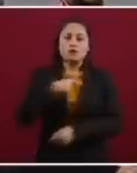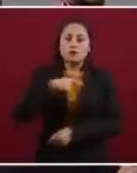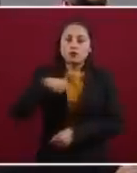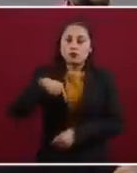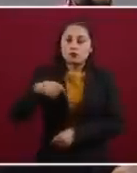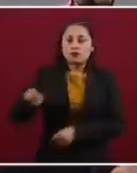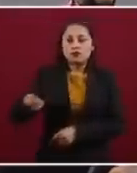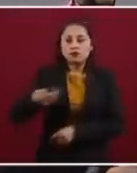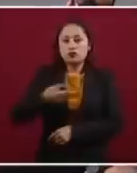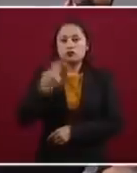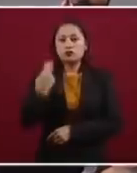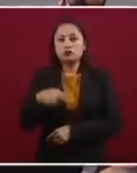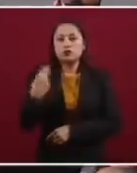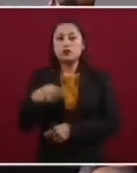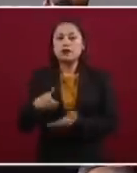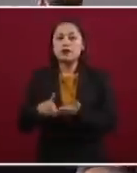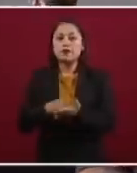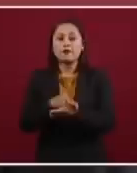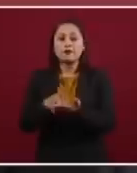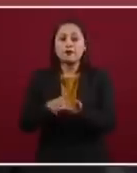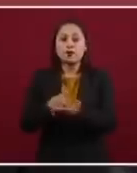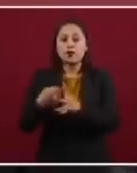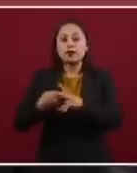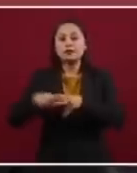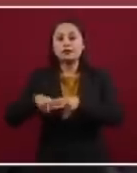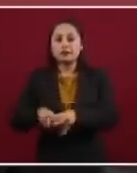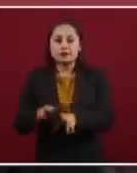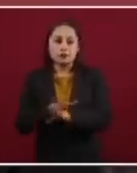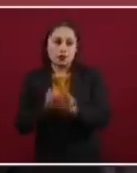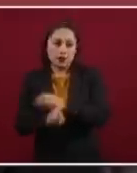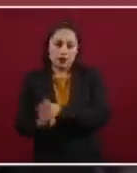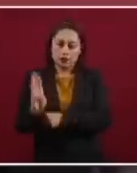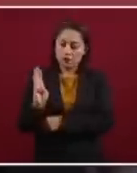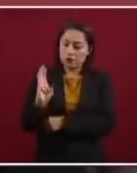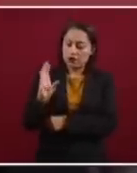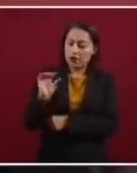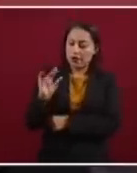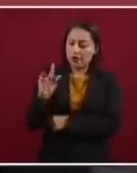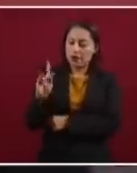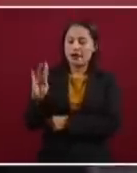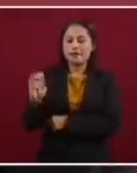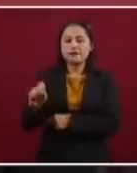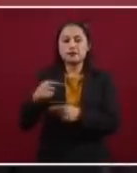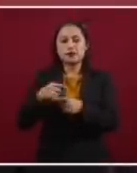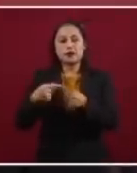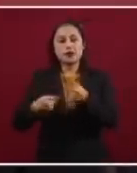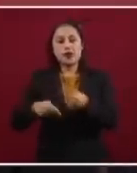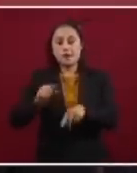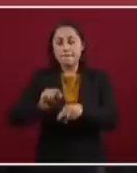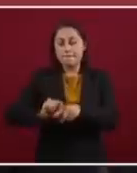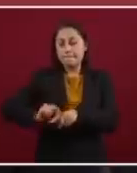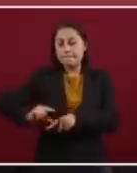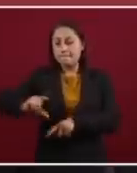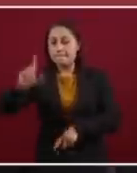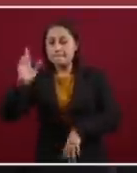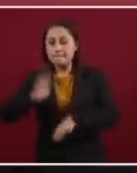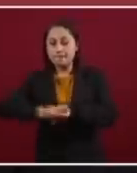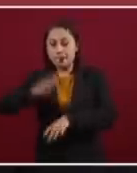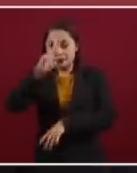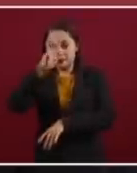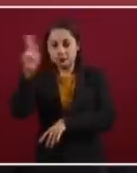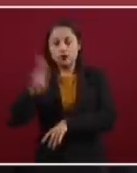drogas de inicio como la cannabis hacia drogas de impacto que son aquellas sustancias